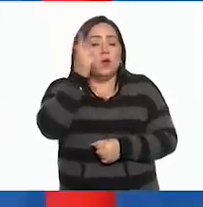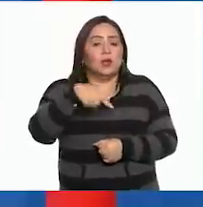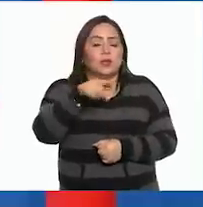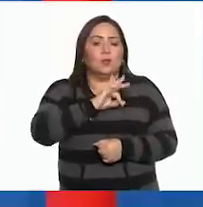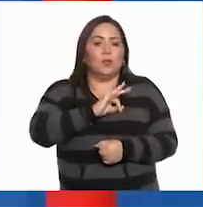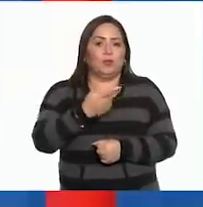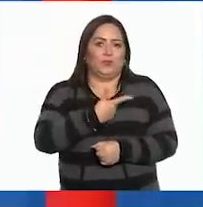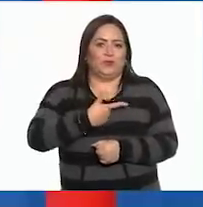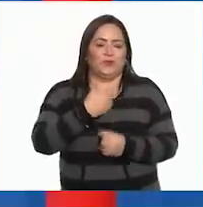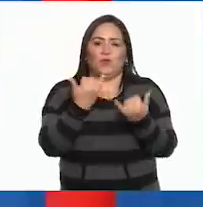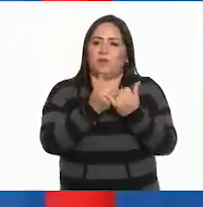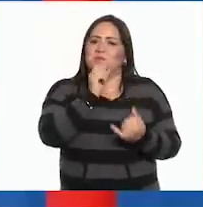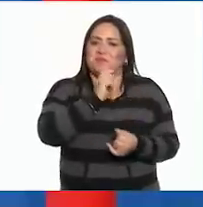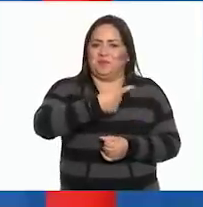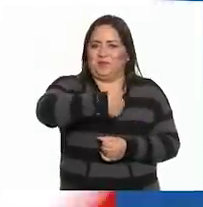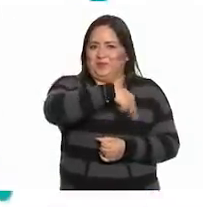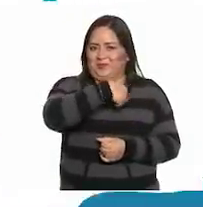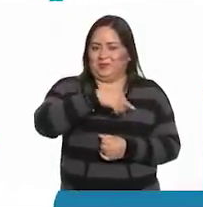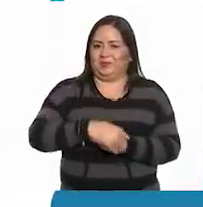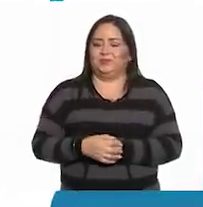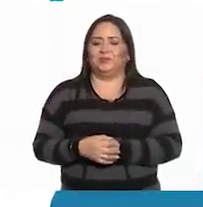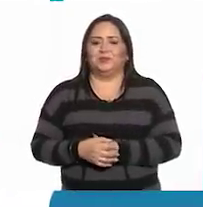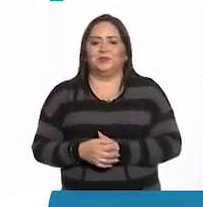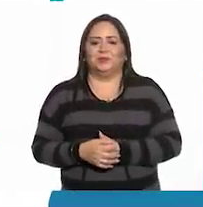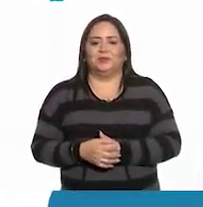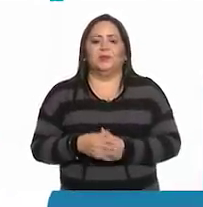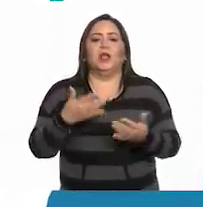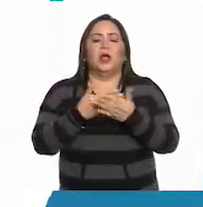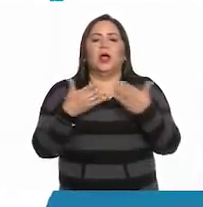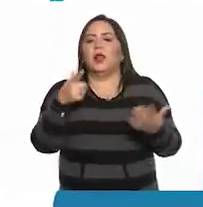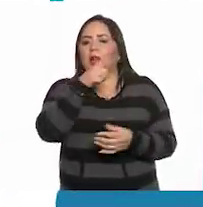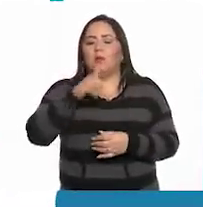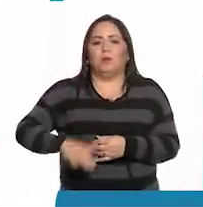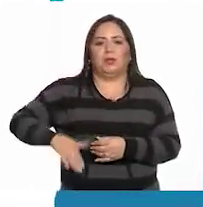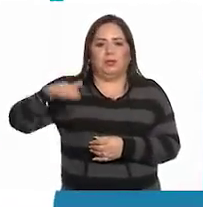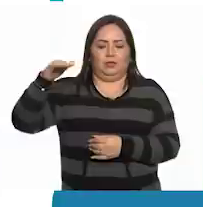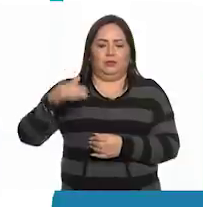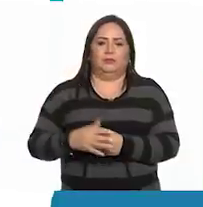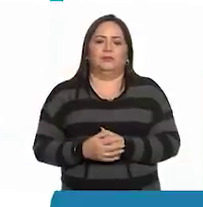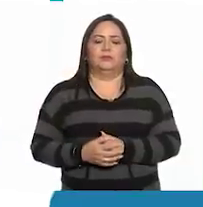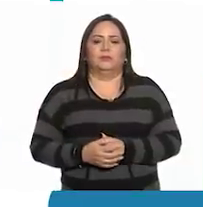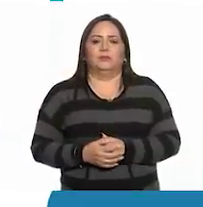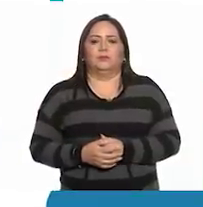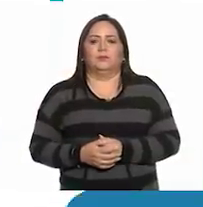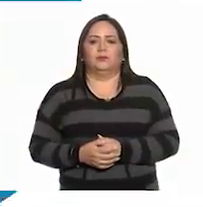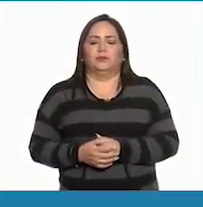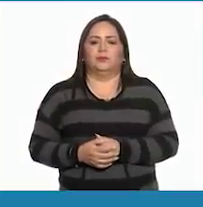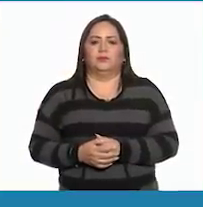hayan disfrutado tanto como nosotros. A continuación, lengua materna.